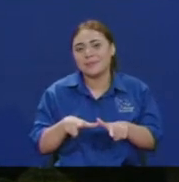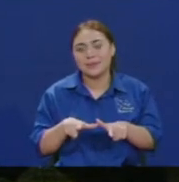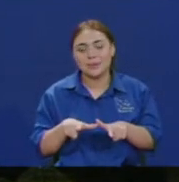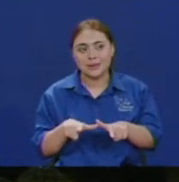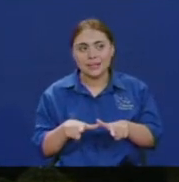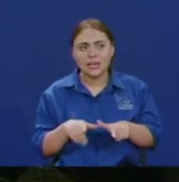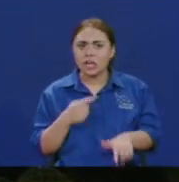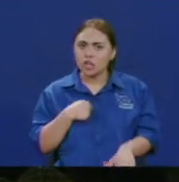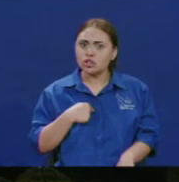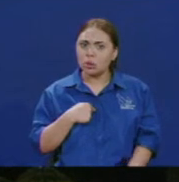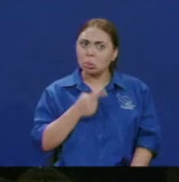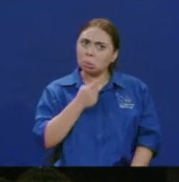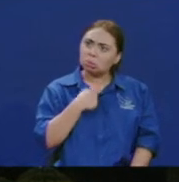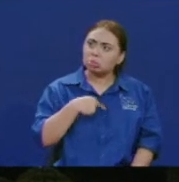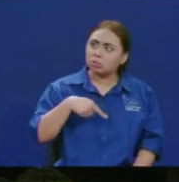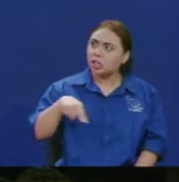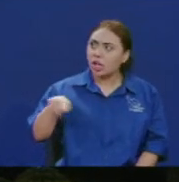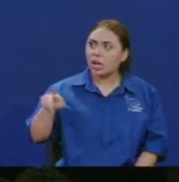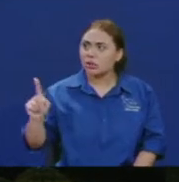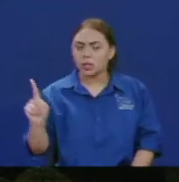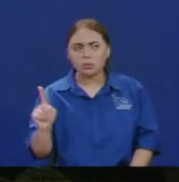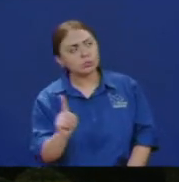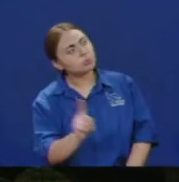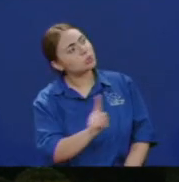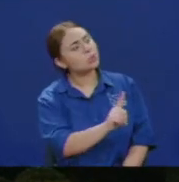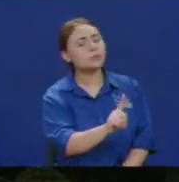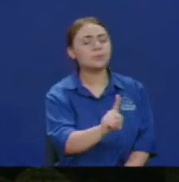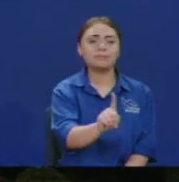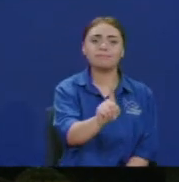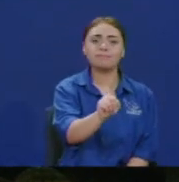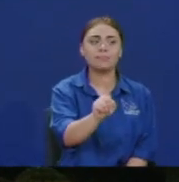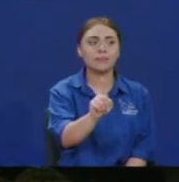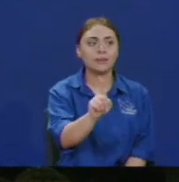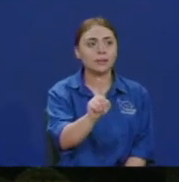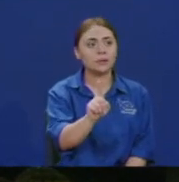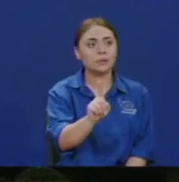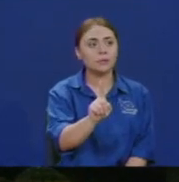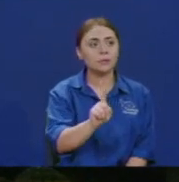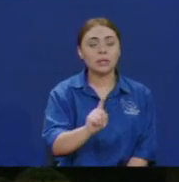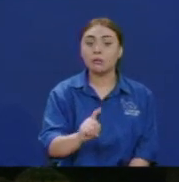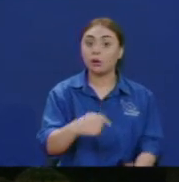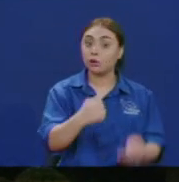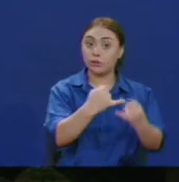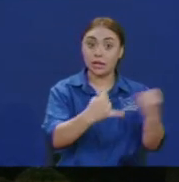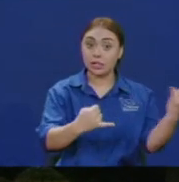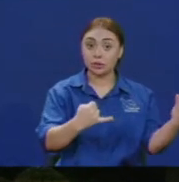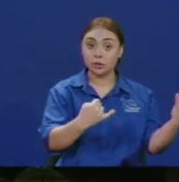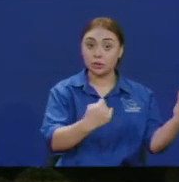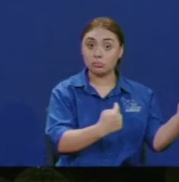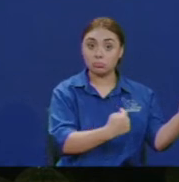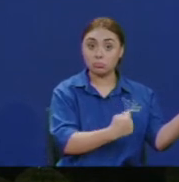llevé. Bueno, le dije y se contactaron y yo. Pues terminó todo. Llegamos para afuera.